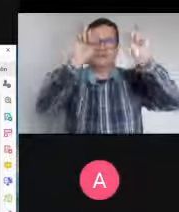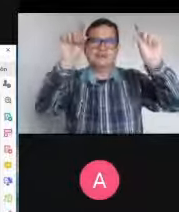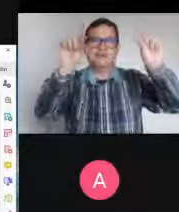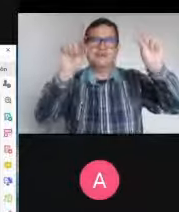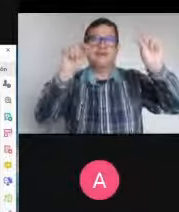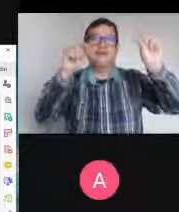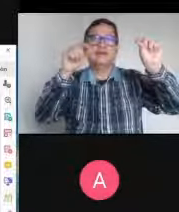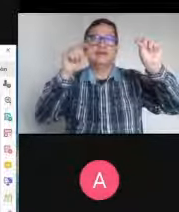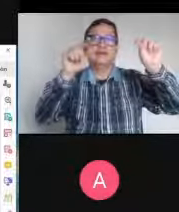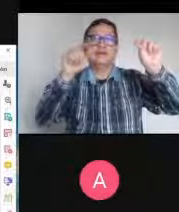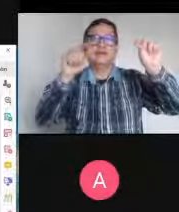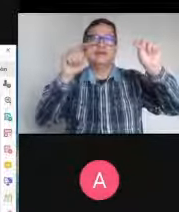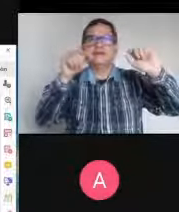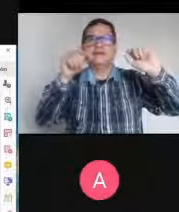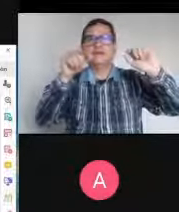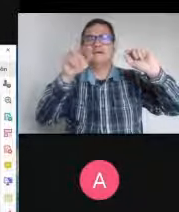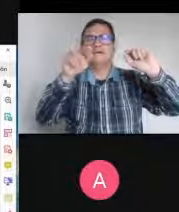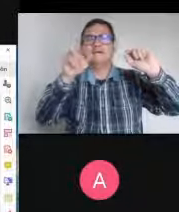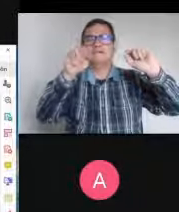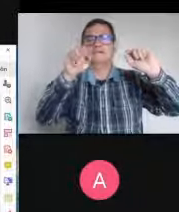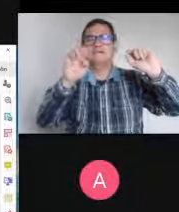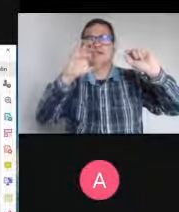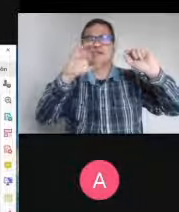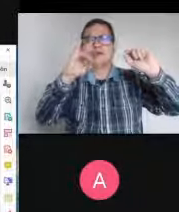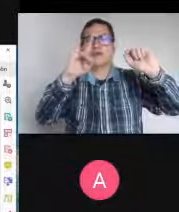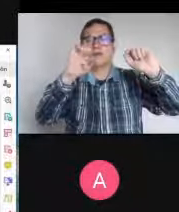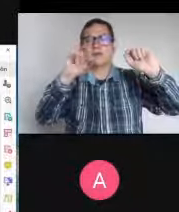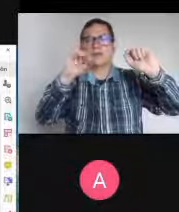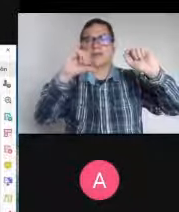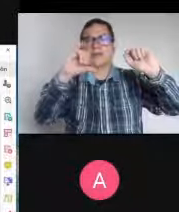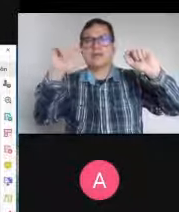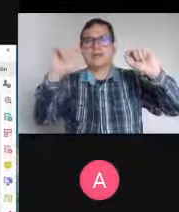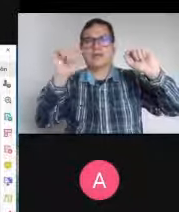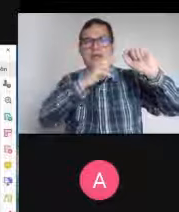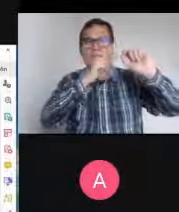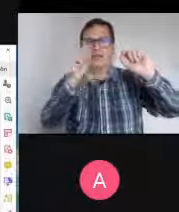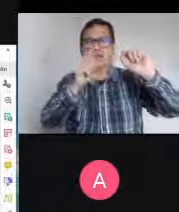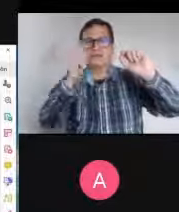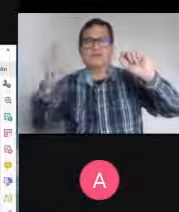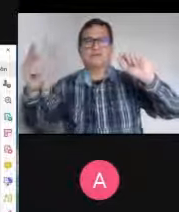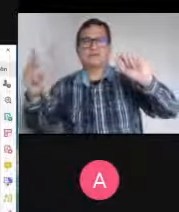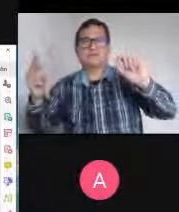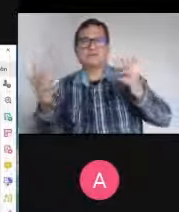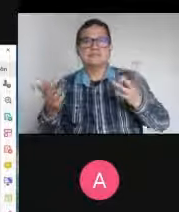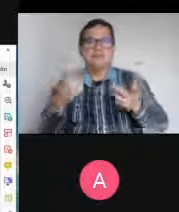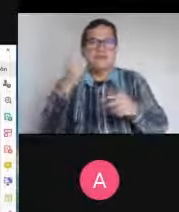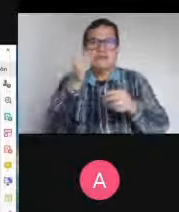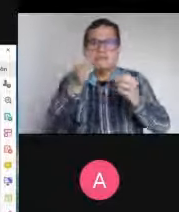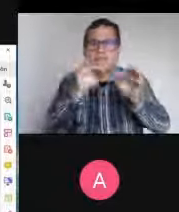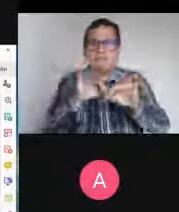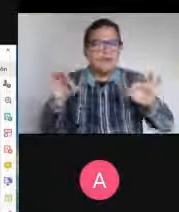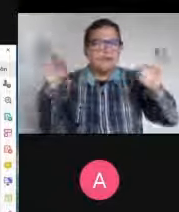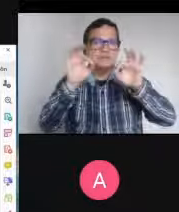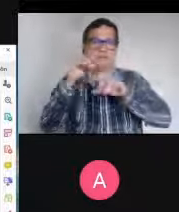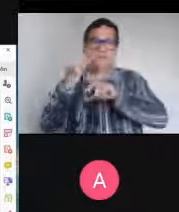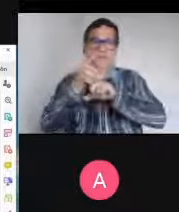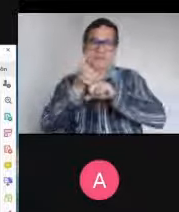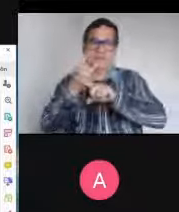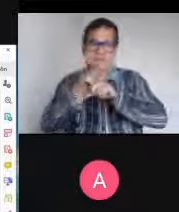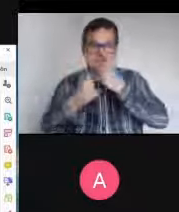frecuencia que se requiera. Voy a explicar los botoncitos, pues los más importantes, los más